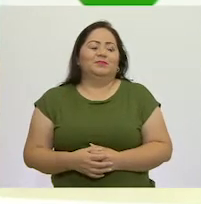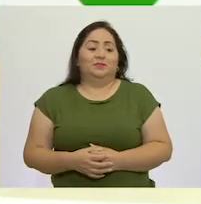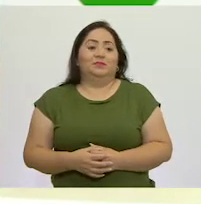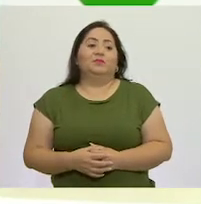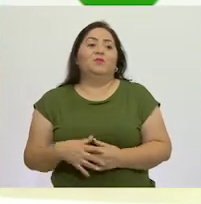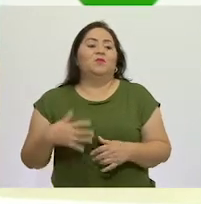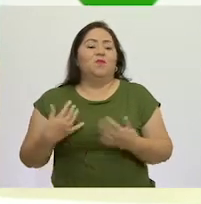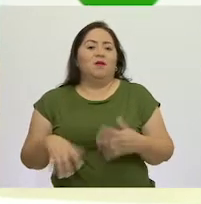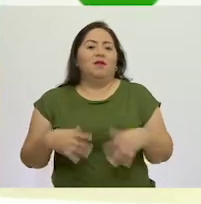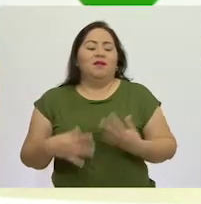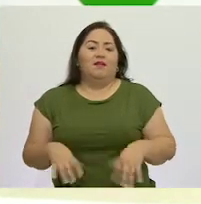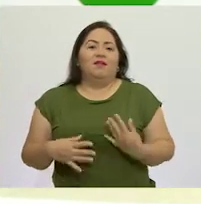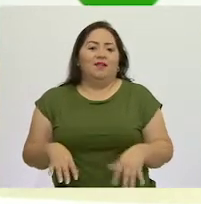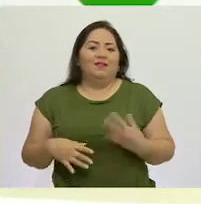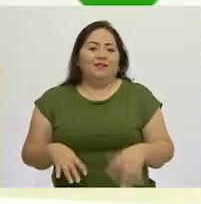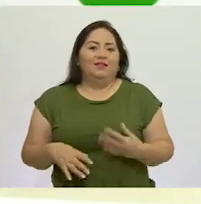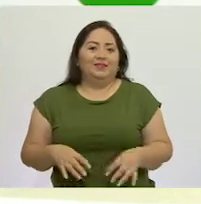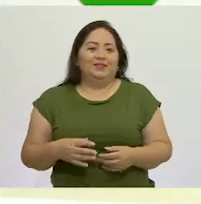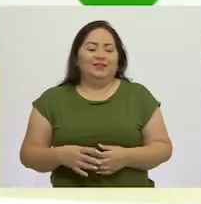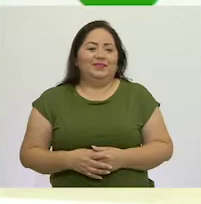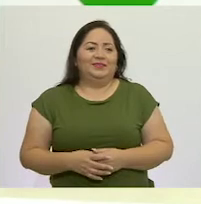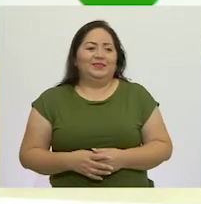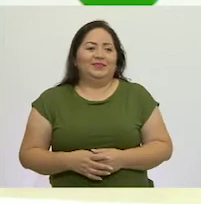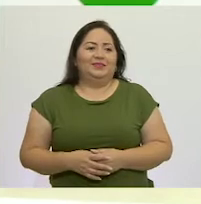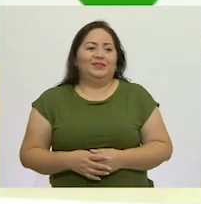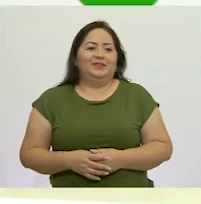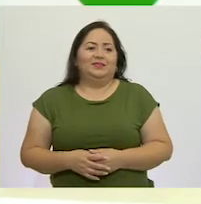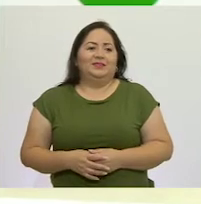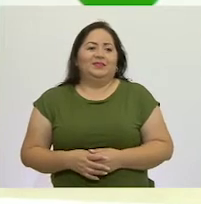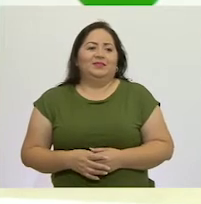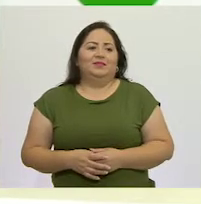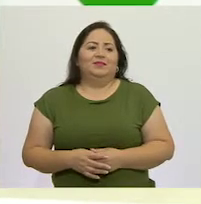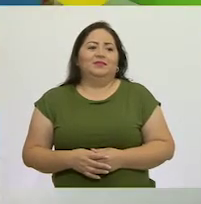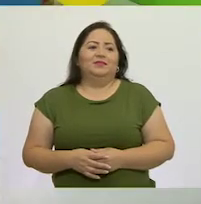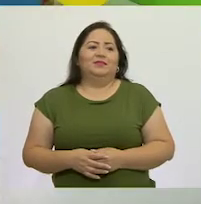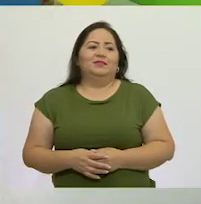¡Wow! ¡Wow!